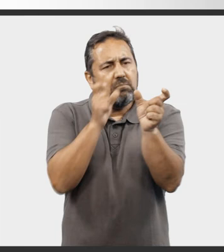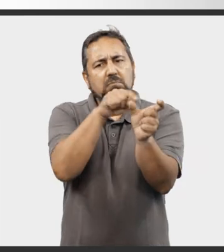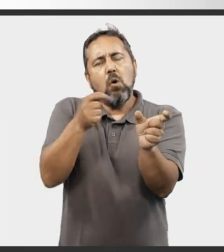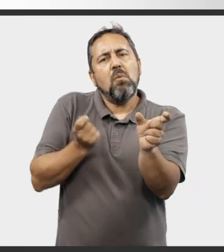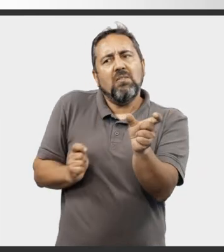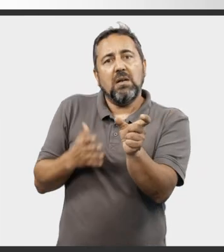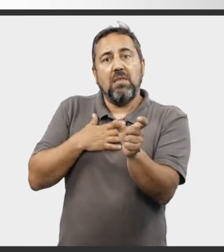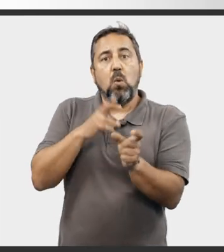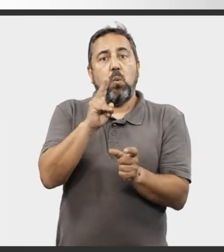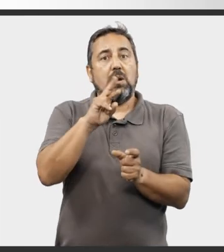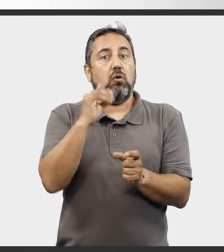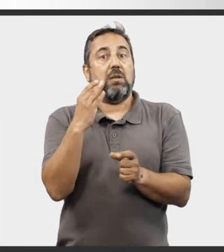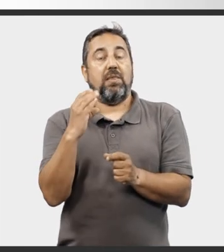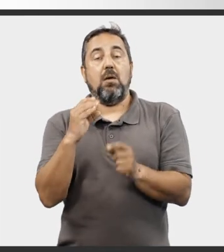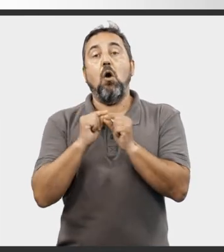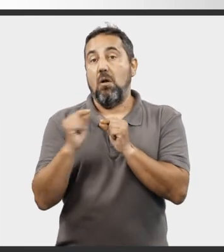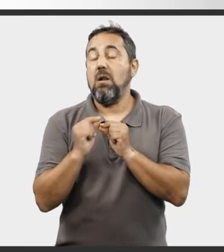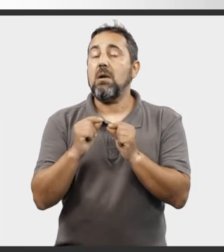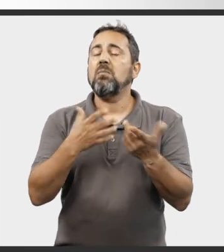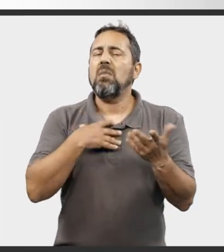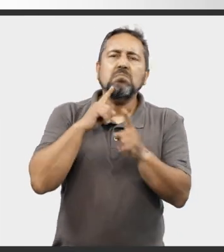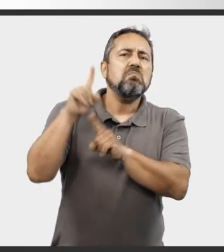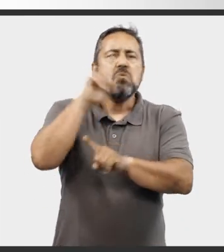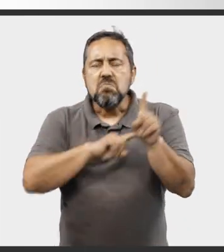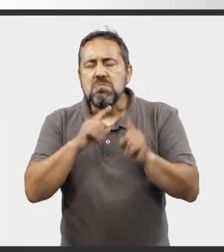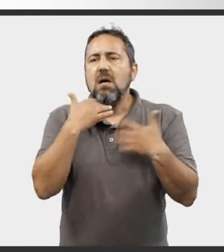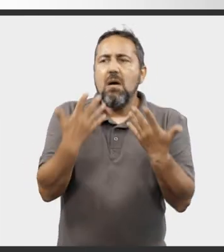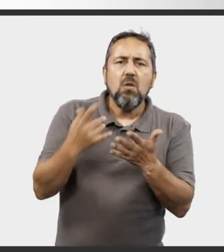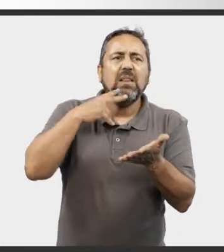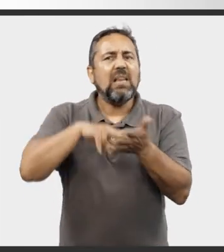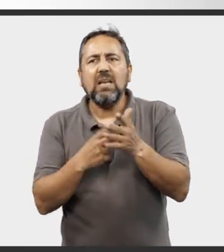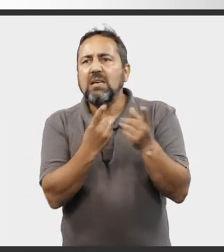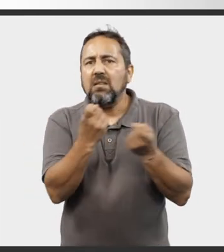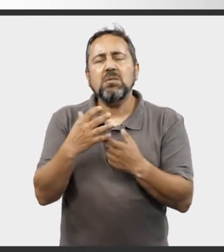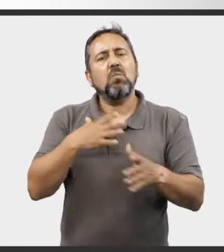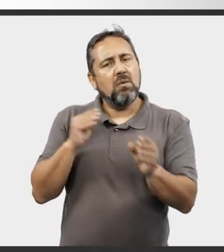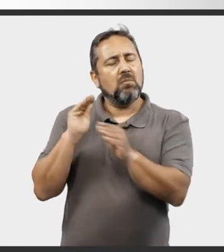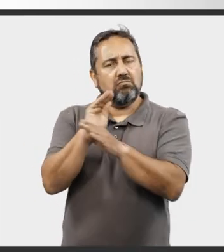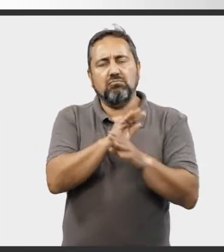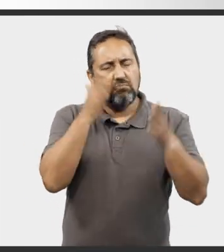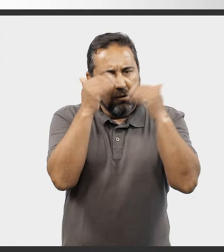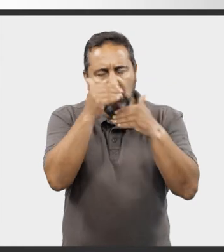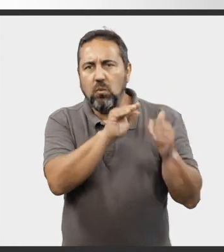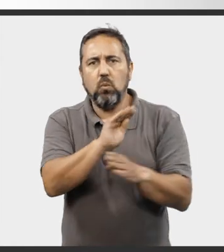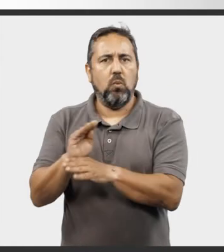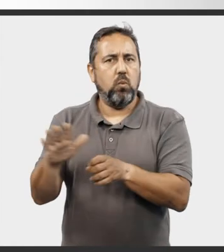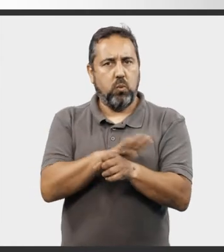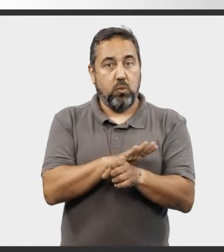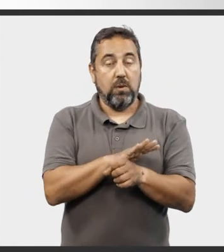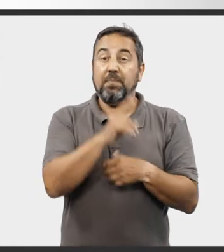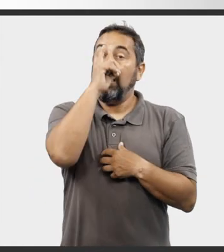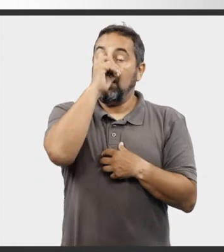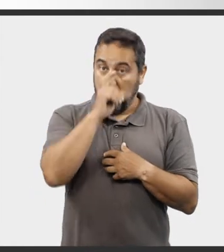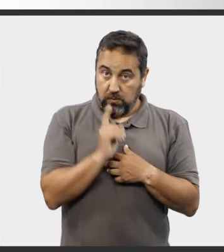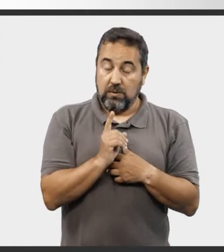técnicos de vj asia online para resolver cualquier incidencia relacionada con los medios técnicos necesarios para el desarrollo de tus estudios recuerda